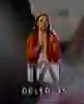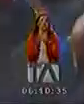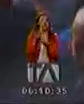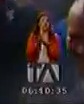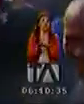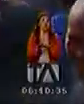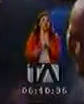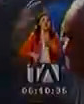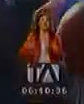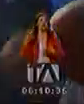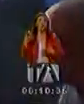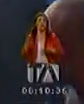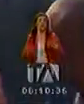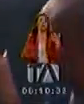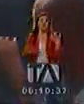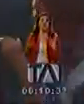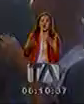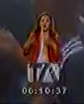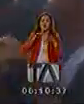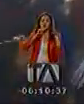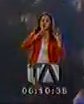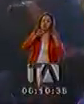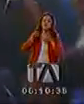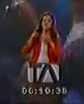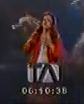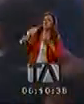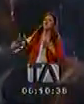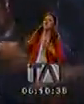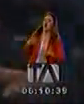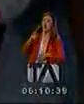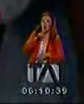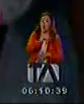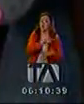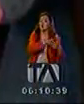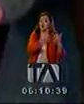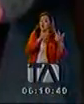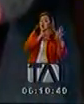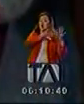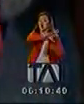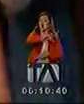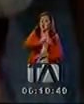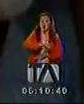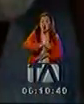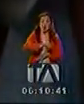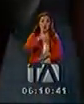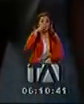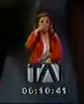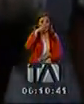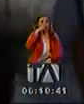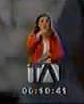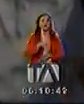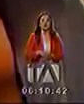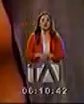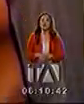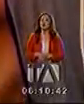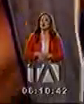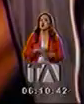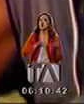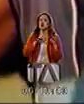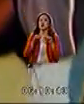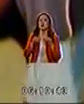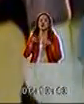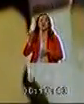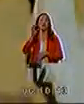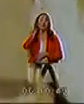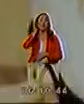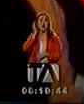enardecido se dejó llevar por un rumor de un supuesto robo de niños, pero Carmen, que es la mujer estafada, confirmó que nunca le quisieron robar a